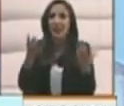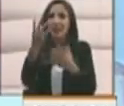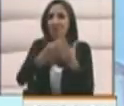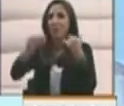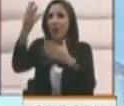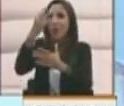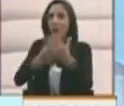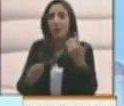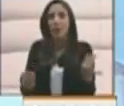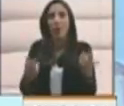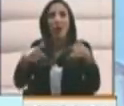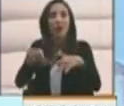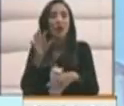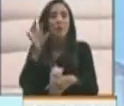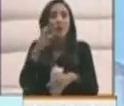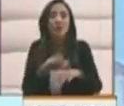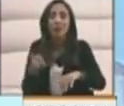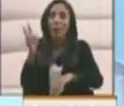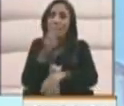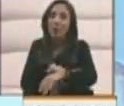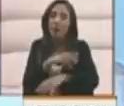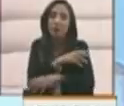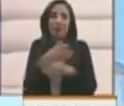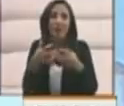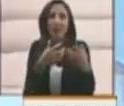este país estuviera seguramente en una guerra civil.